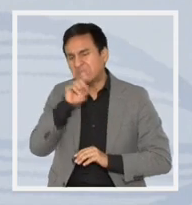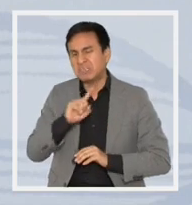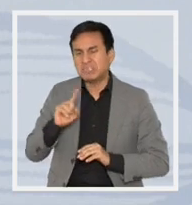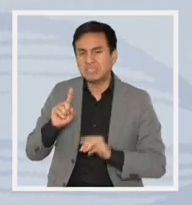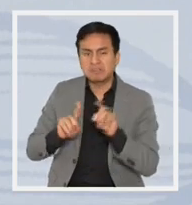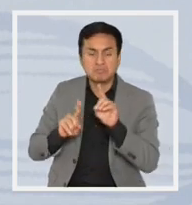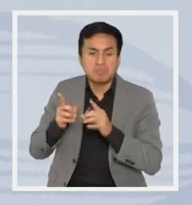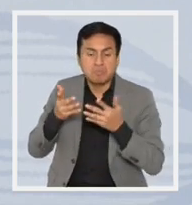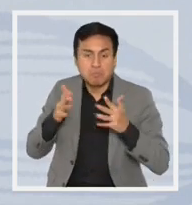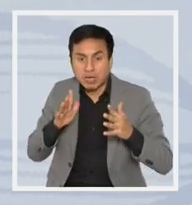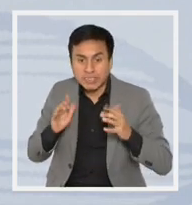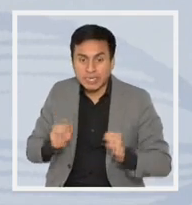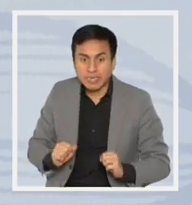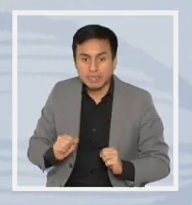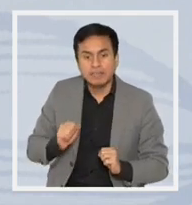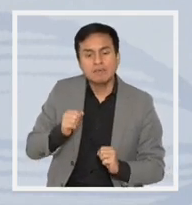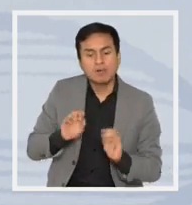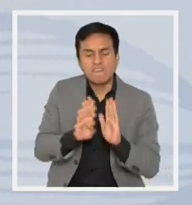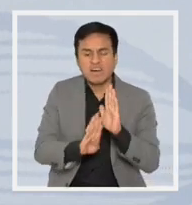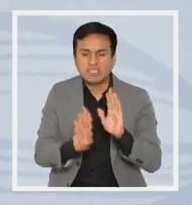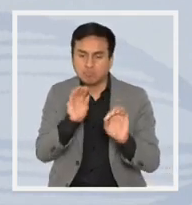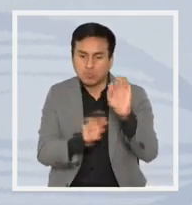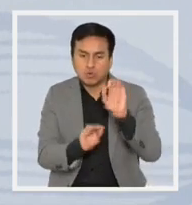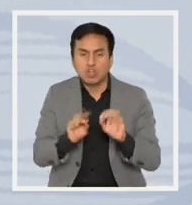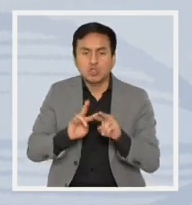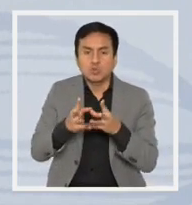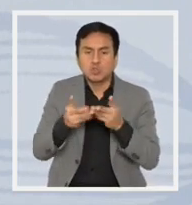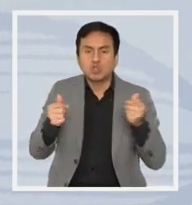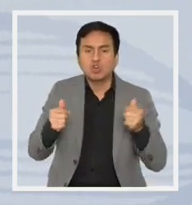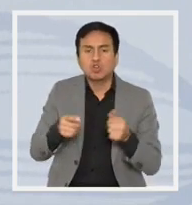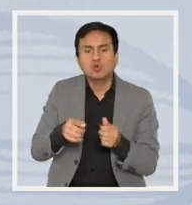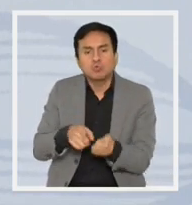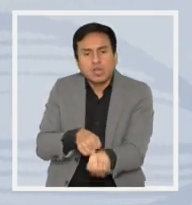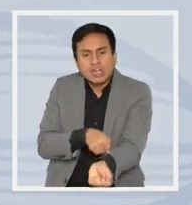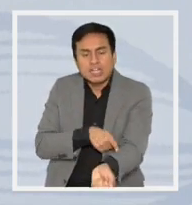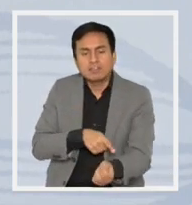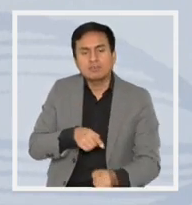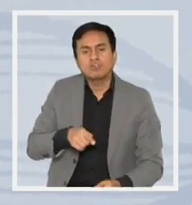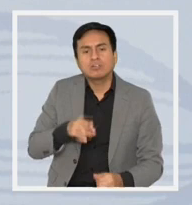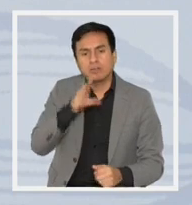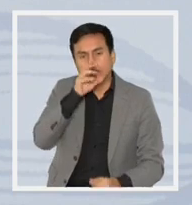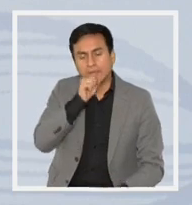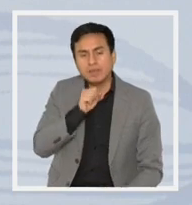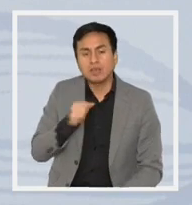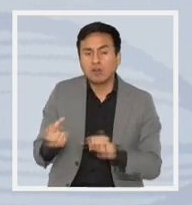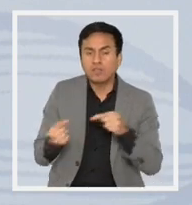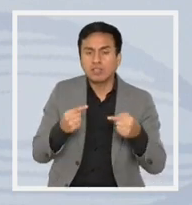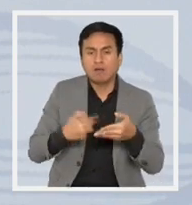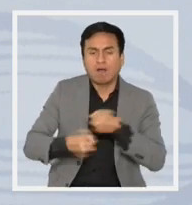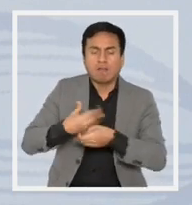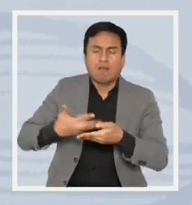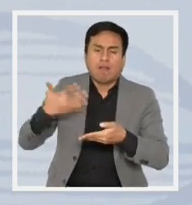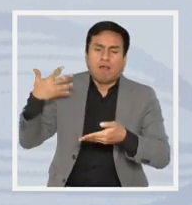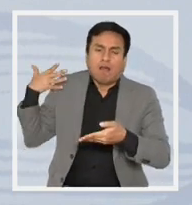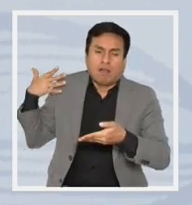difíciles, siente las bases para una solución duradera y sostenible del conflicto que hace larga